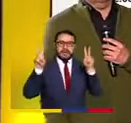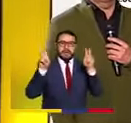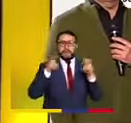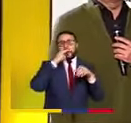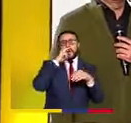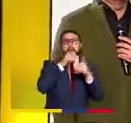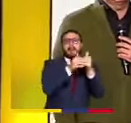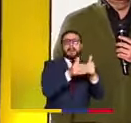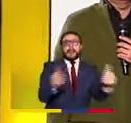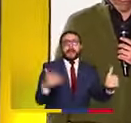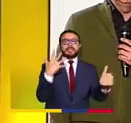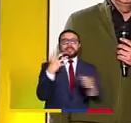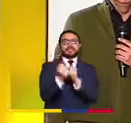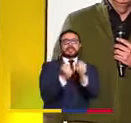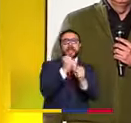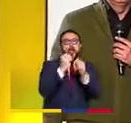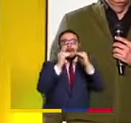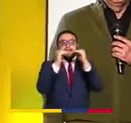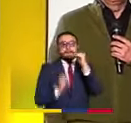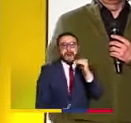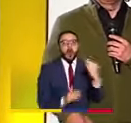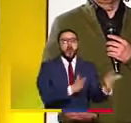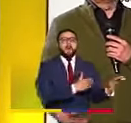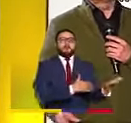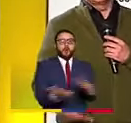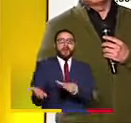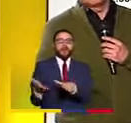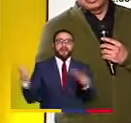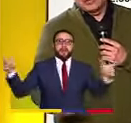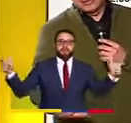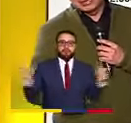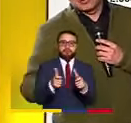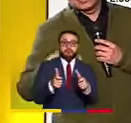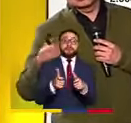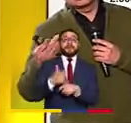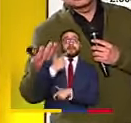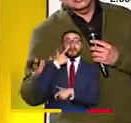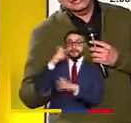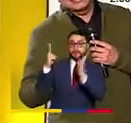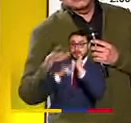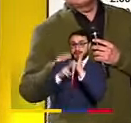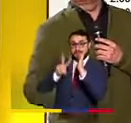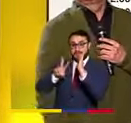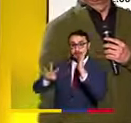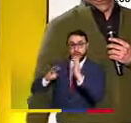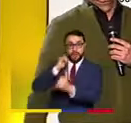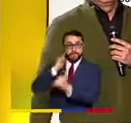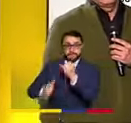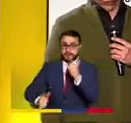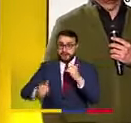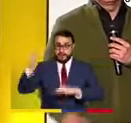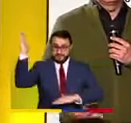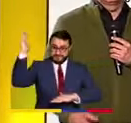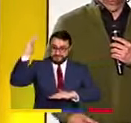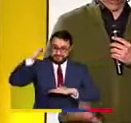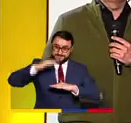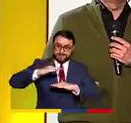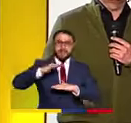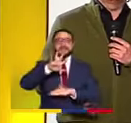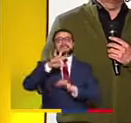niños menores de 5 años y bajamos al 2024 terminado a